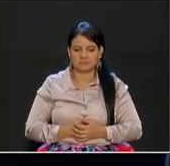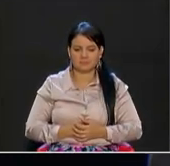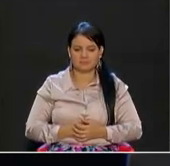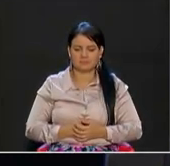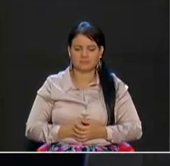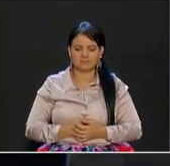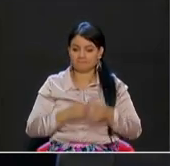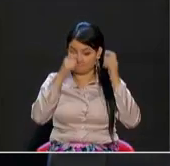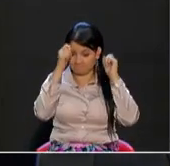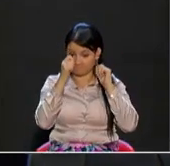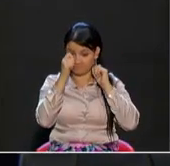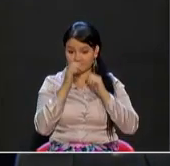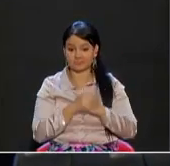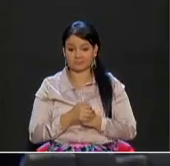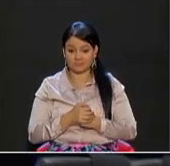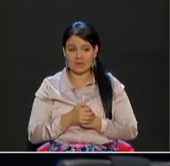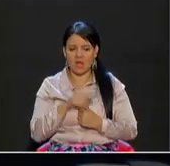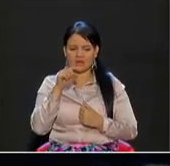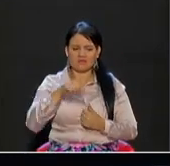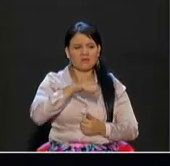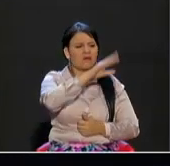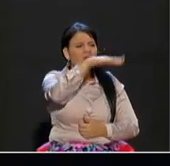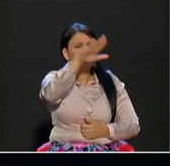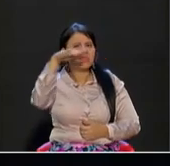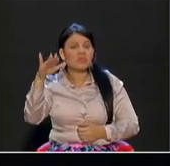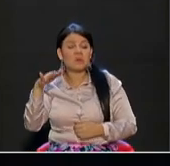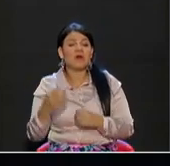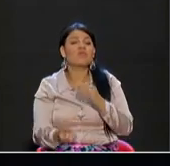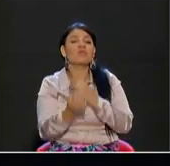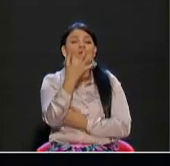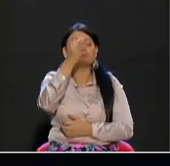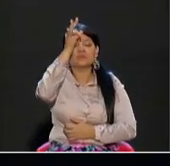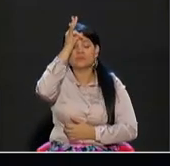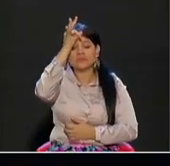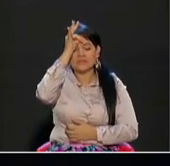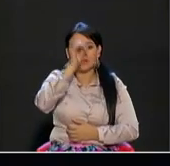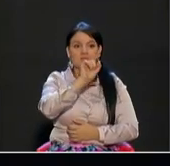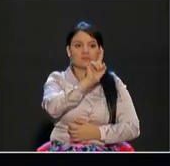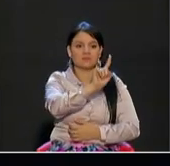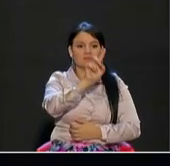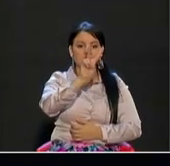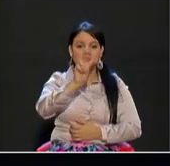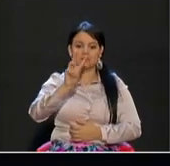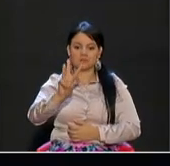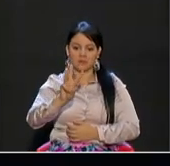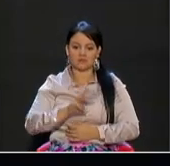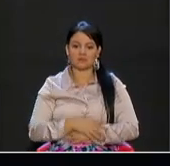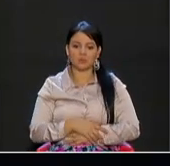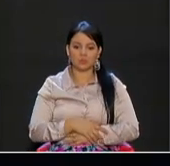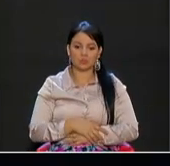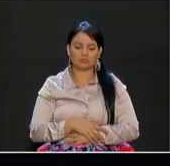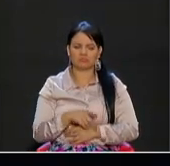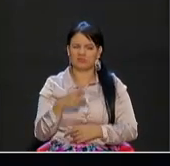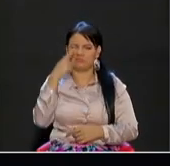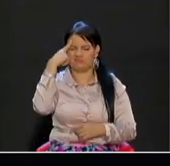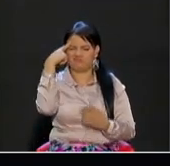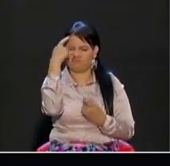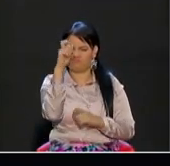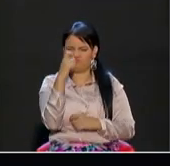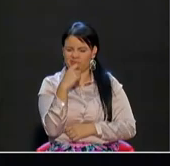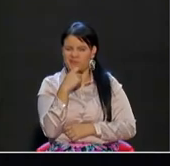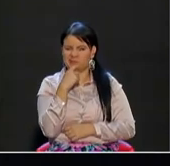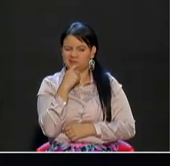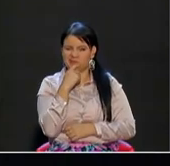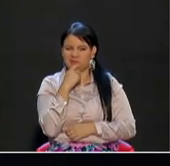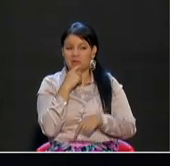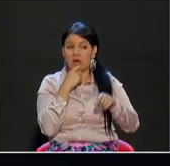123 hospitales públicos a mí me preocupa que hoy lo gerente de los hospitales sean más importantes